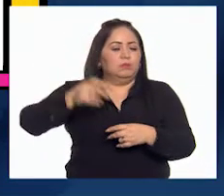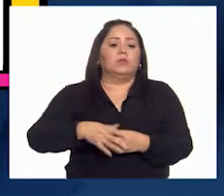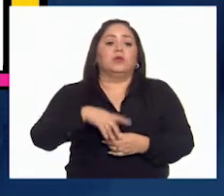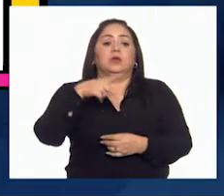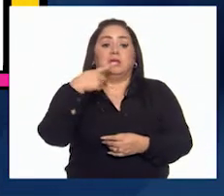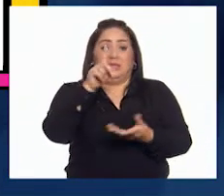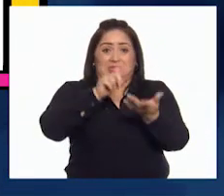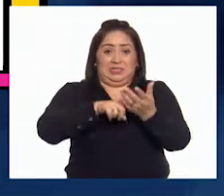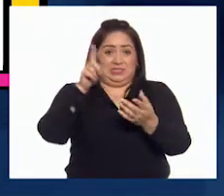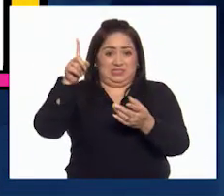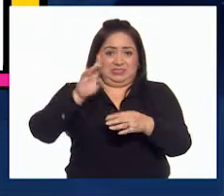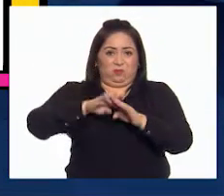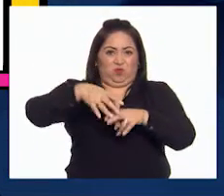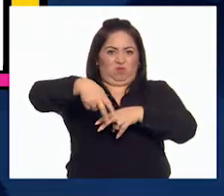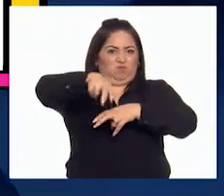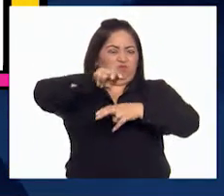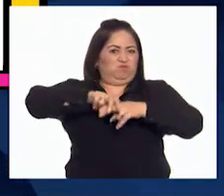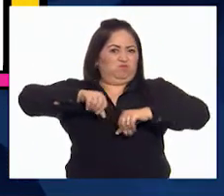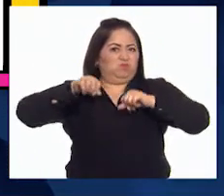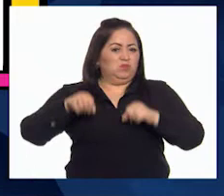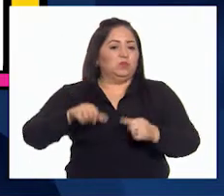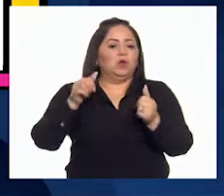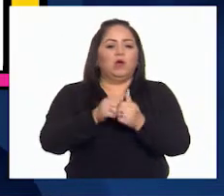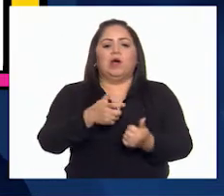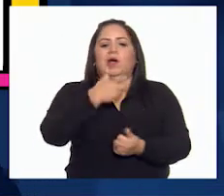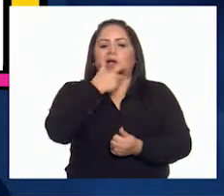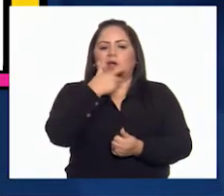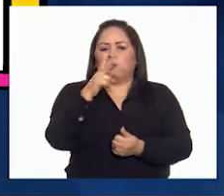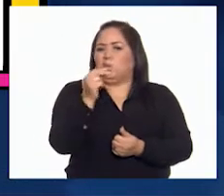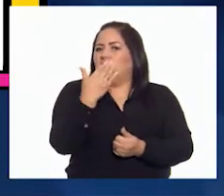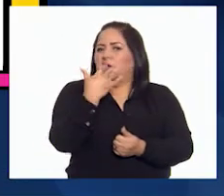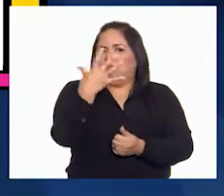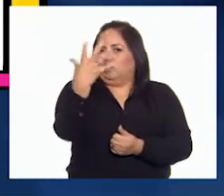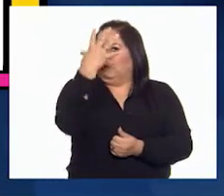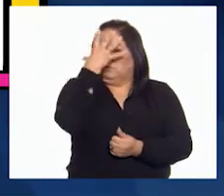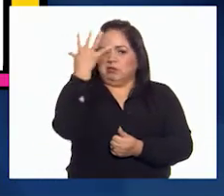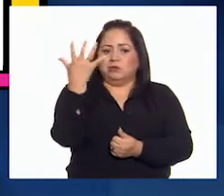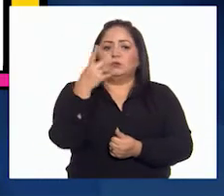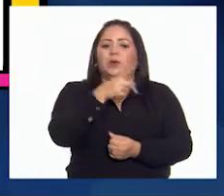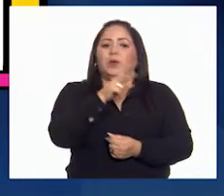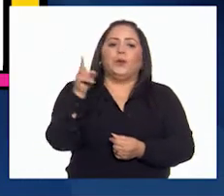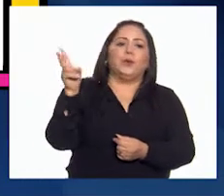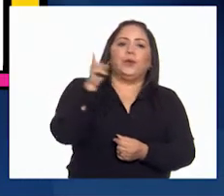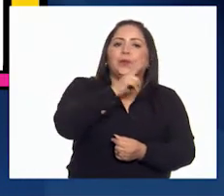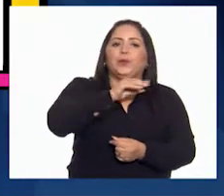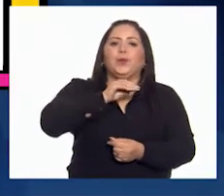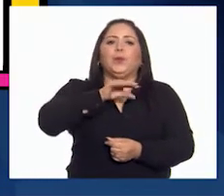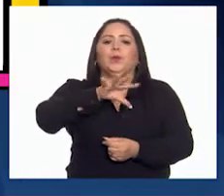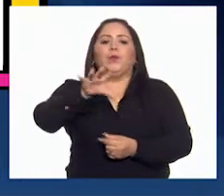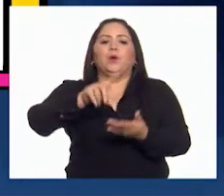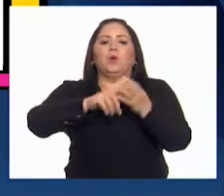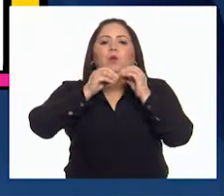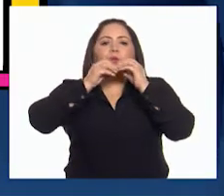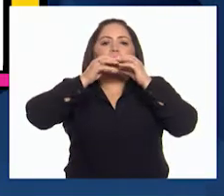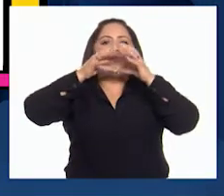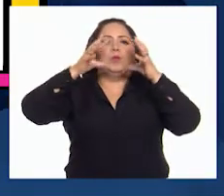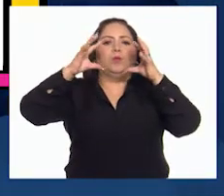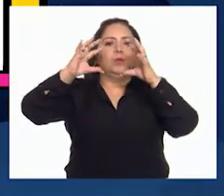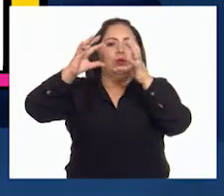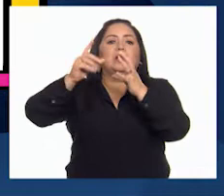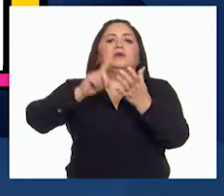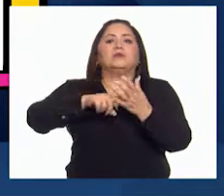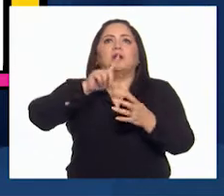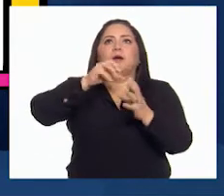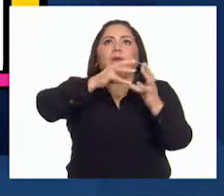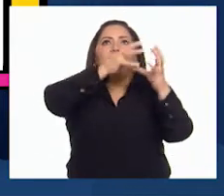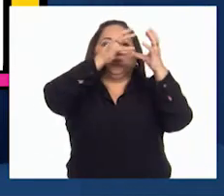y sobre ese trono el profano, con risa desvergonzada, sopla alegremente burbujas redondas, que suben